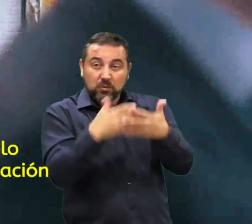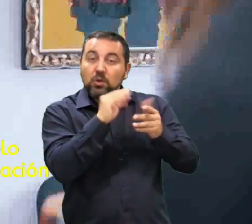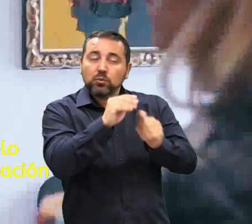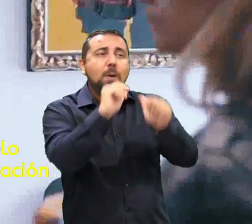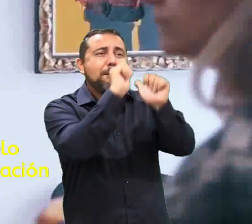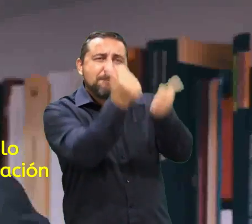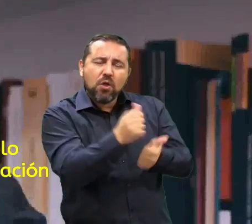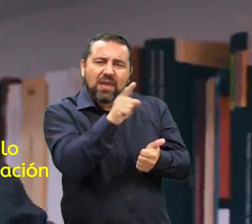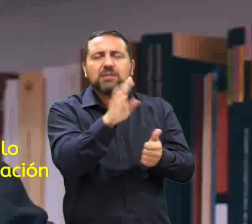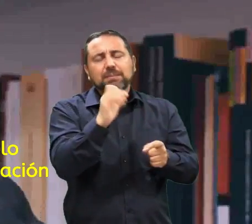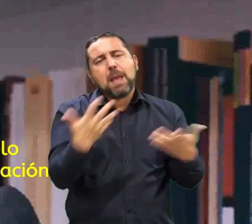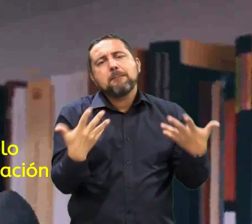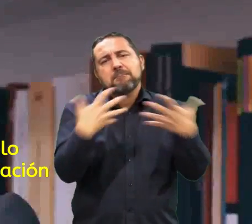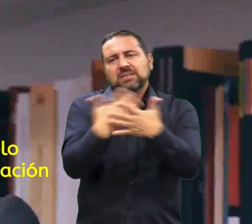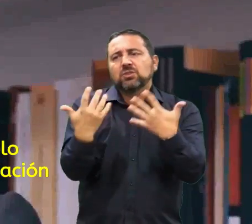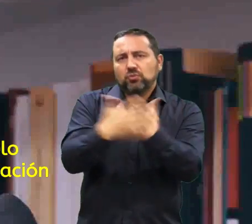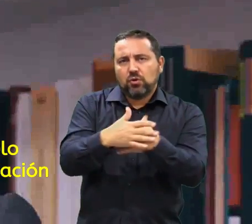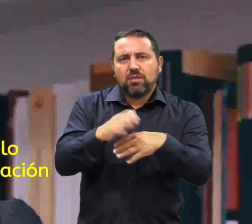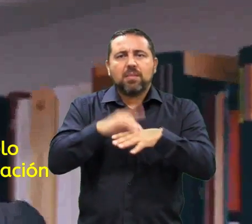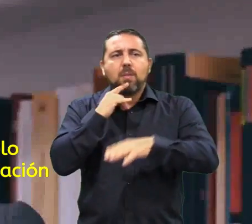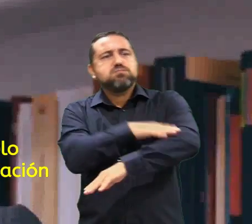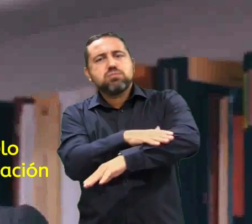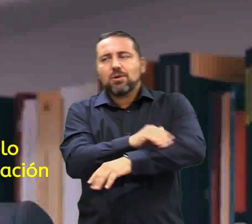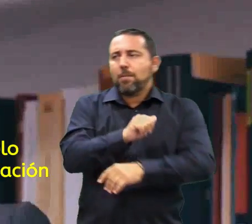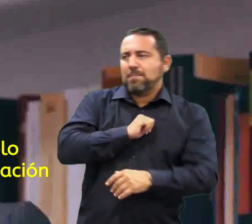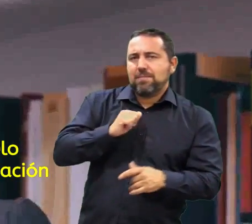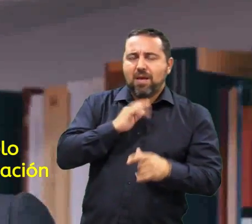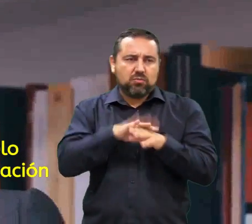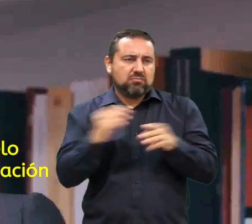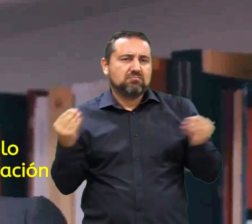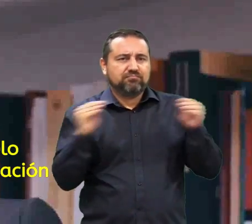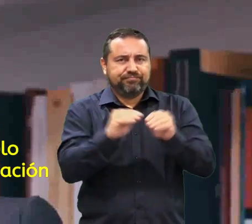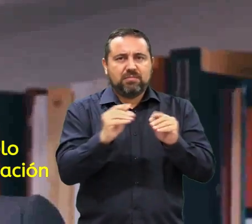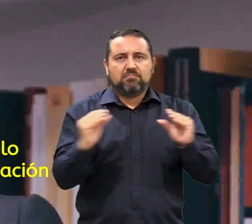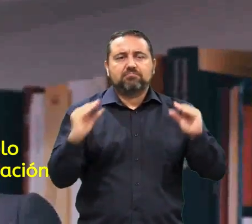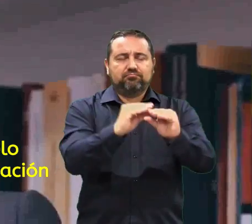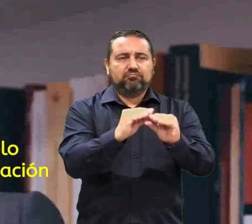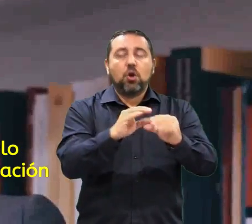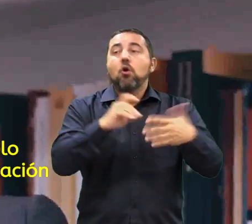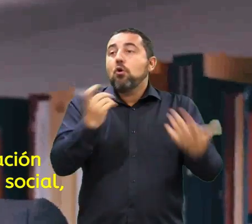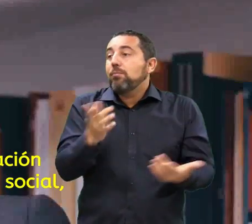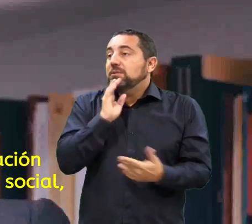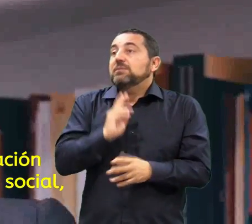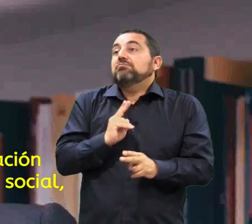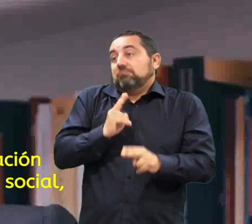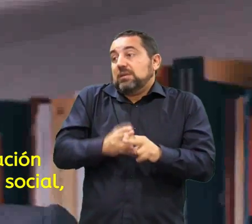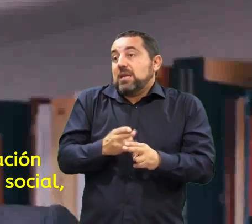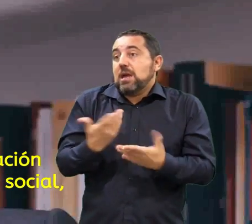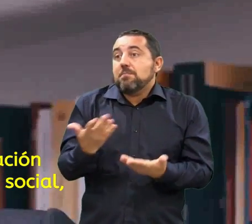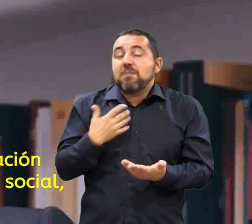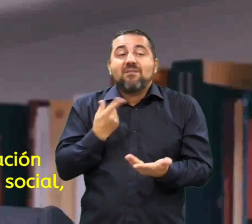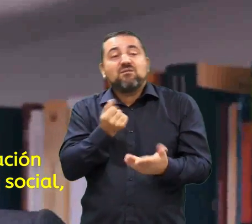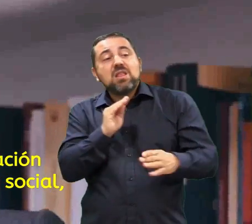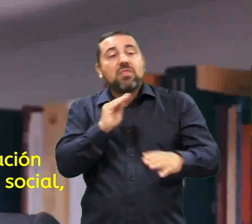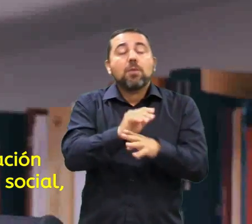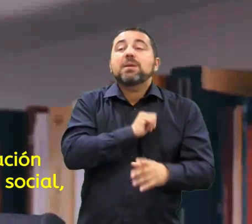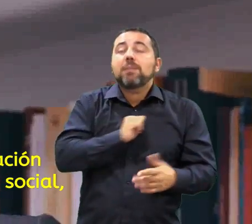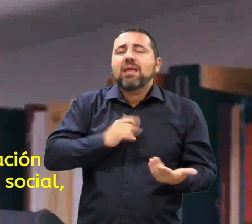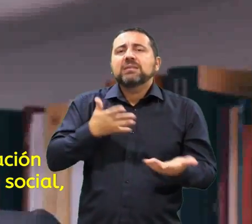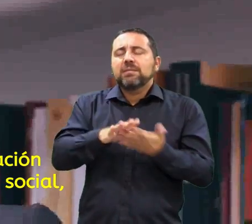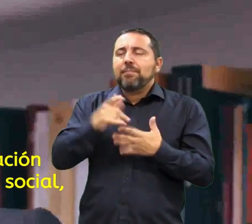como en Estados Unidos, un modelo anglosajón, es un modelo mixto de financiación público-privada. Entonces, ¿cuál es el secreto de la